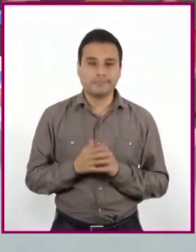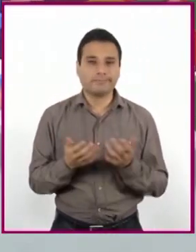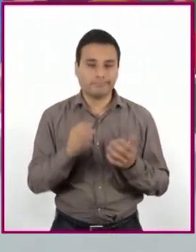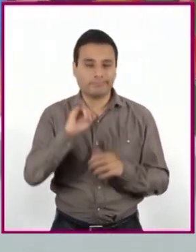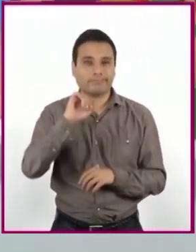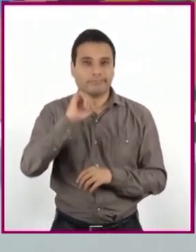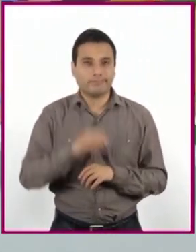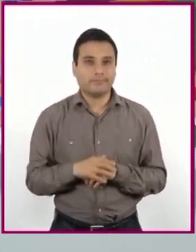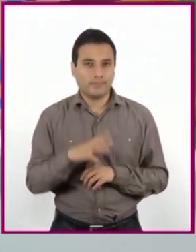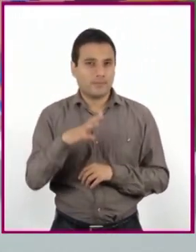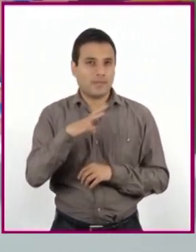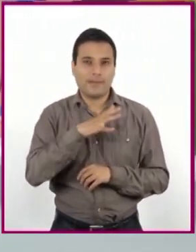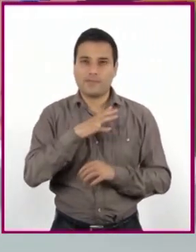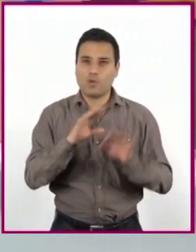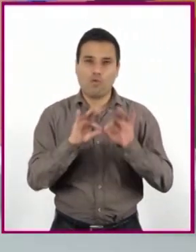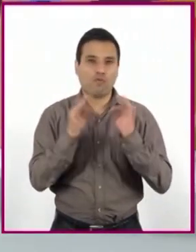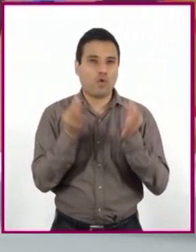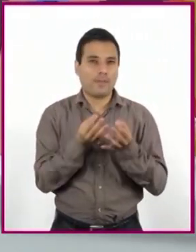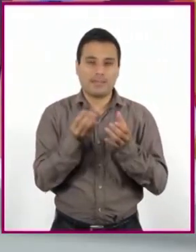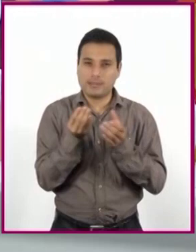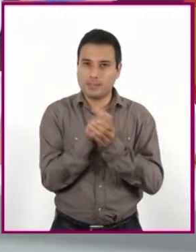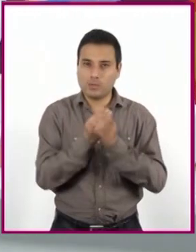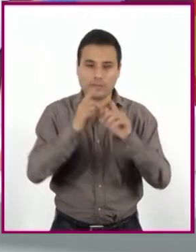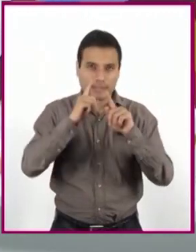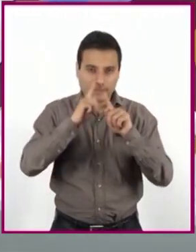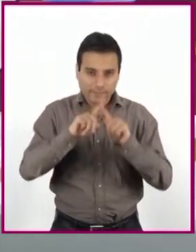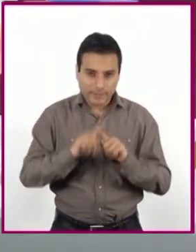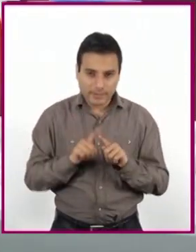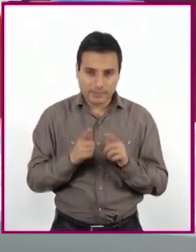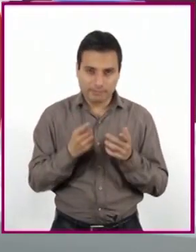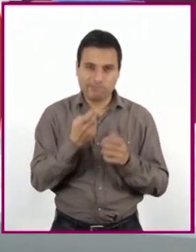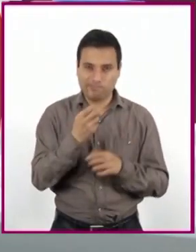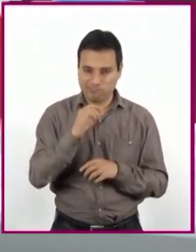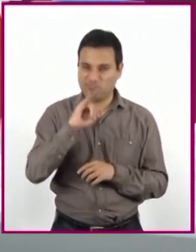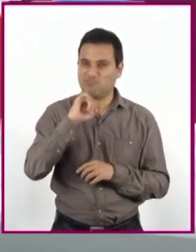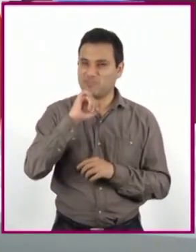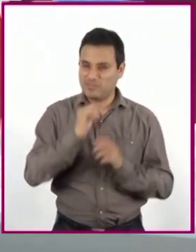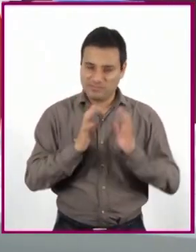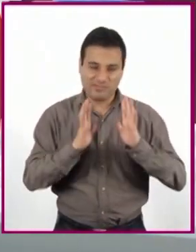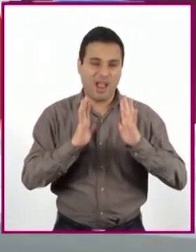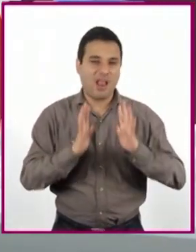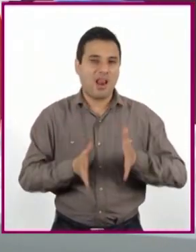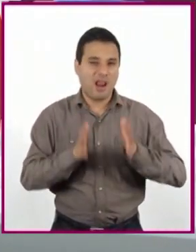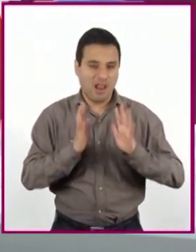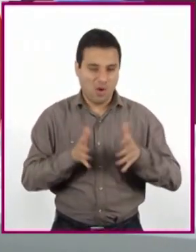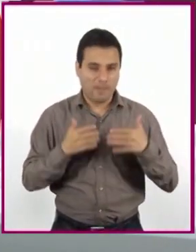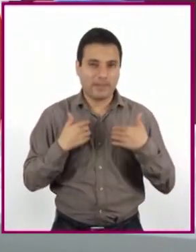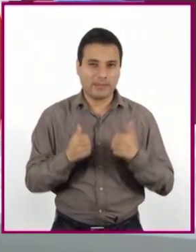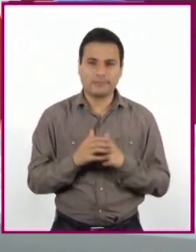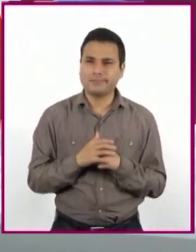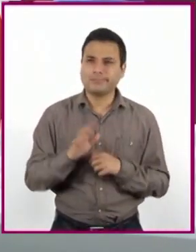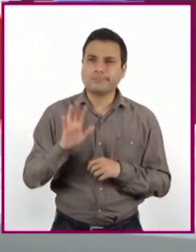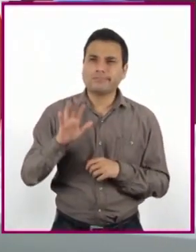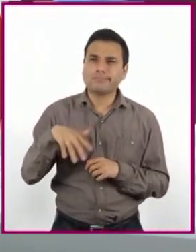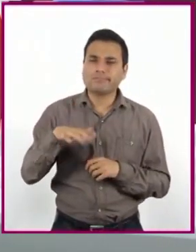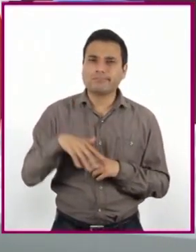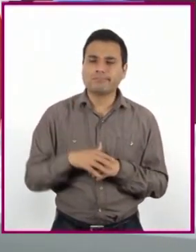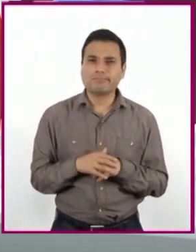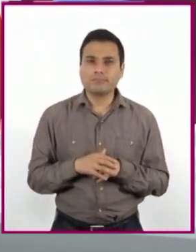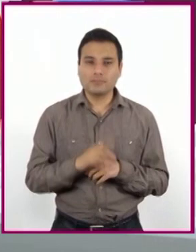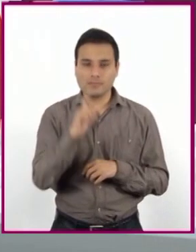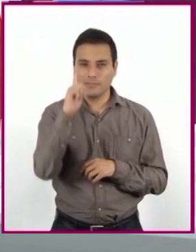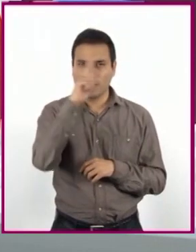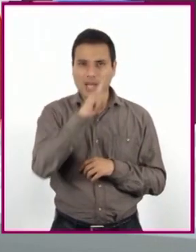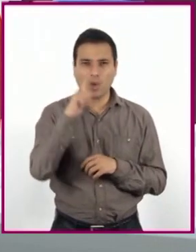que hay distintas formas de representar palabras, ideas y en este caso moléculas. Maestra, con respecto al